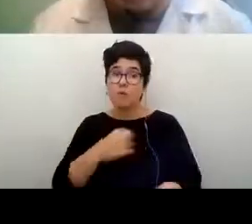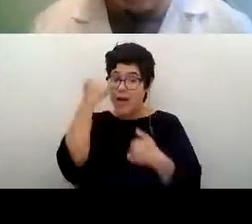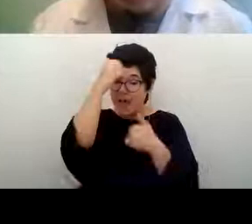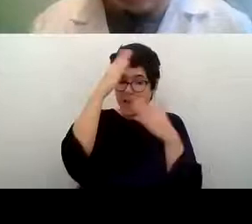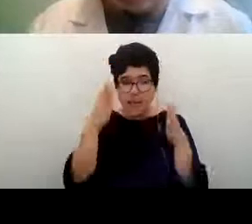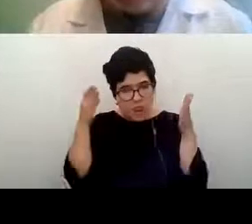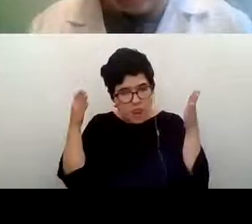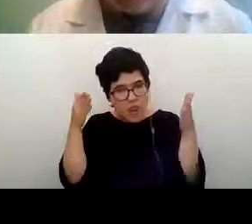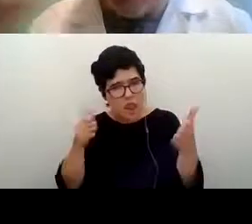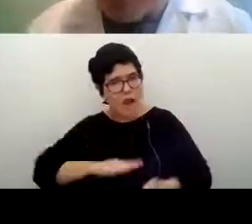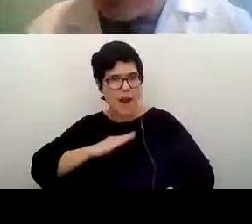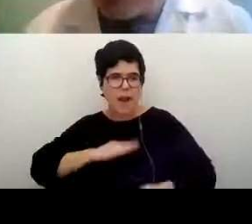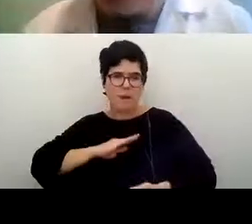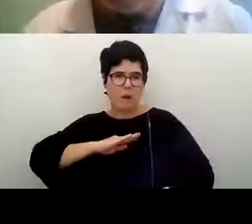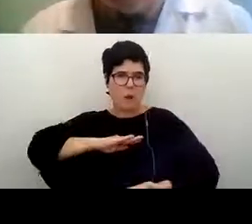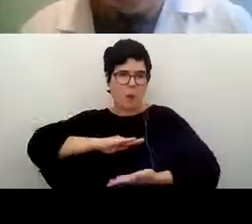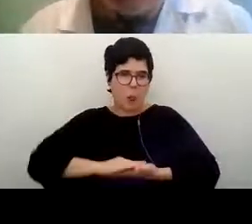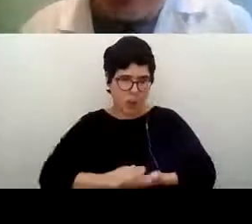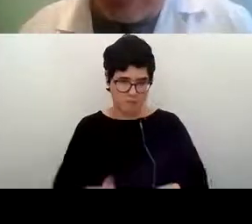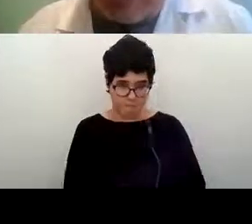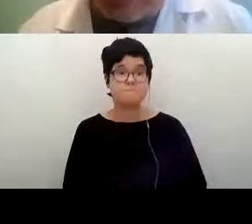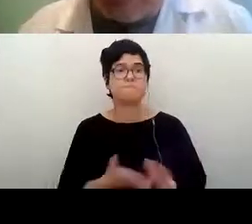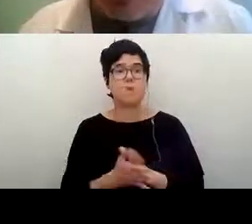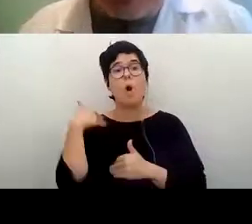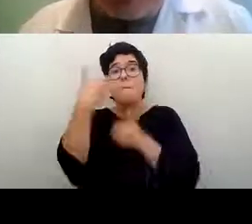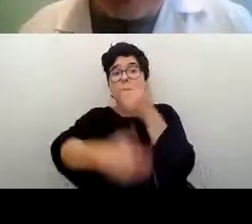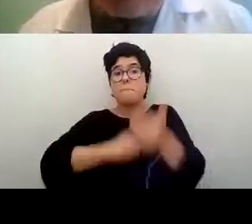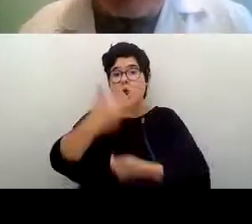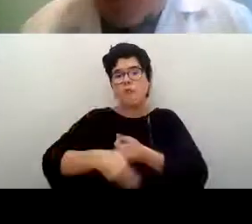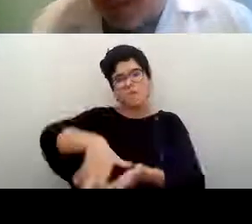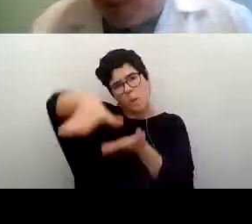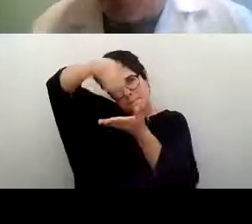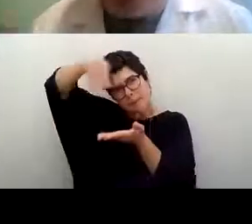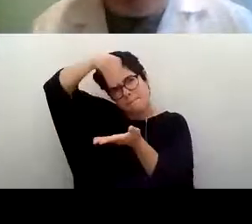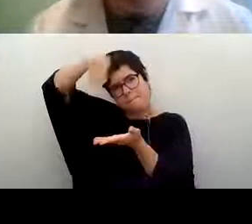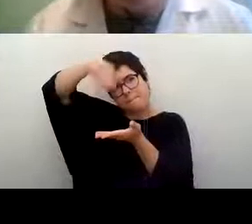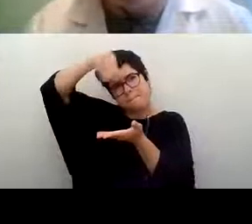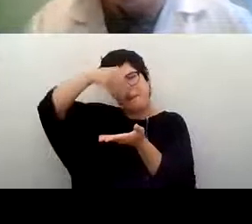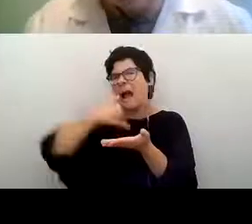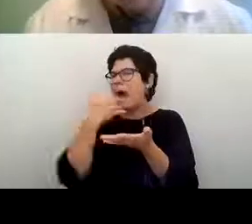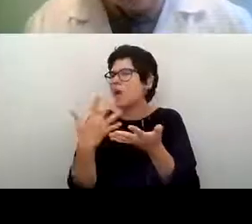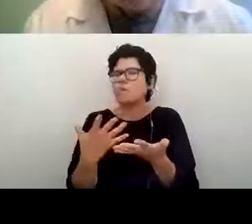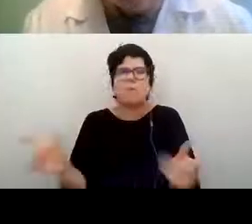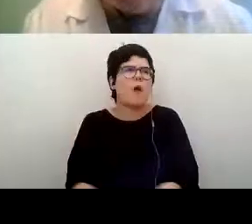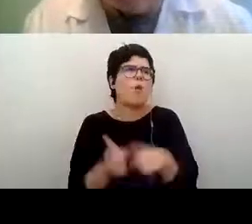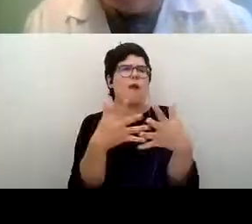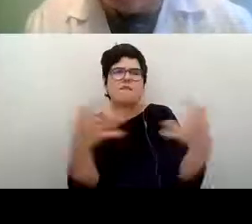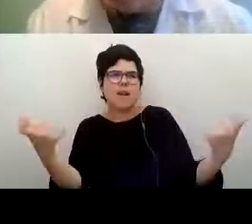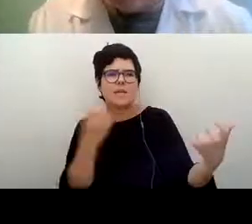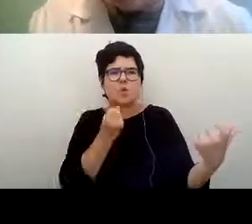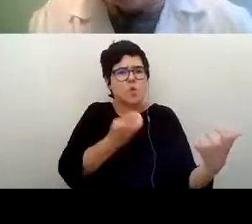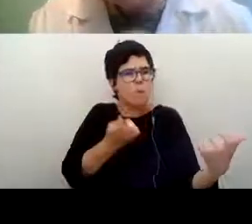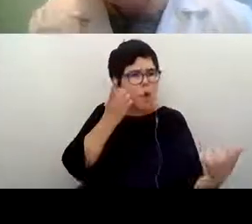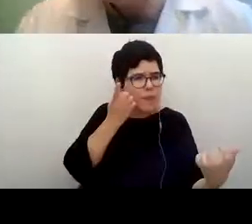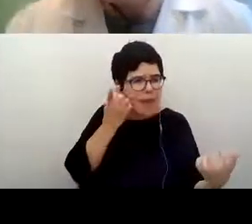en todo proceso memorístico, a la hora de memorizar cualquier cosa, una frase, un número de teléfono,